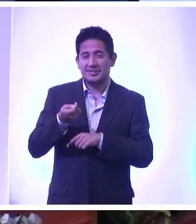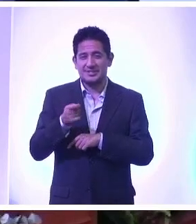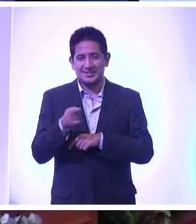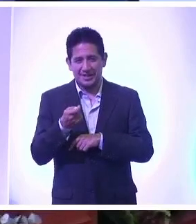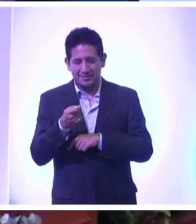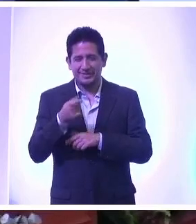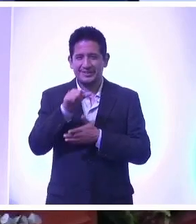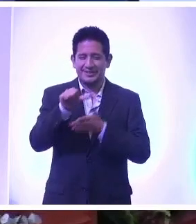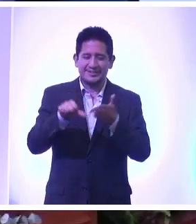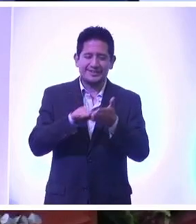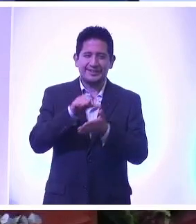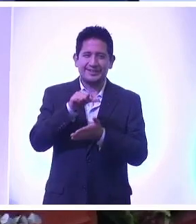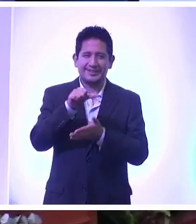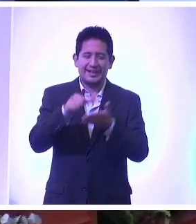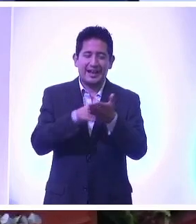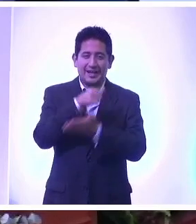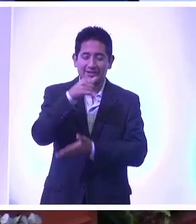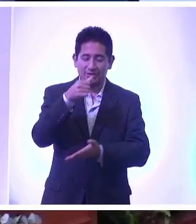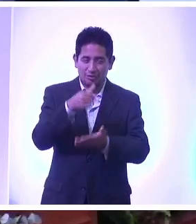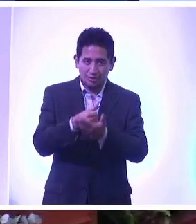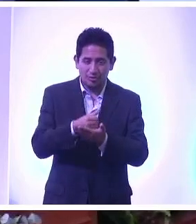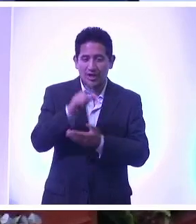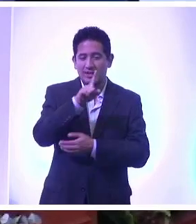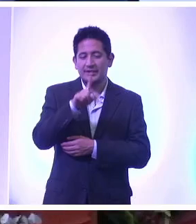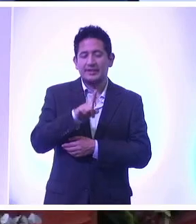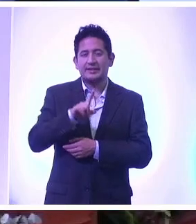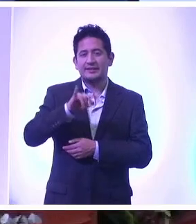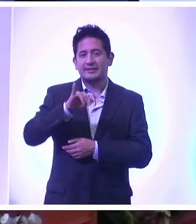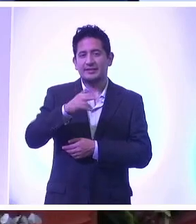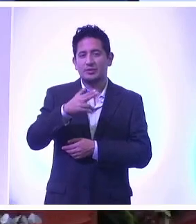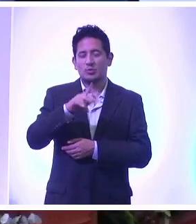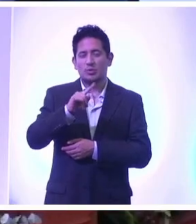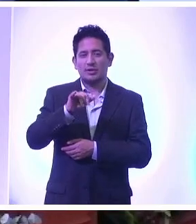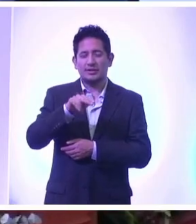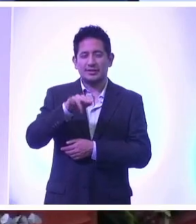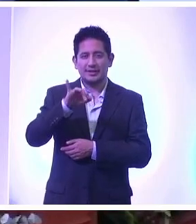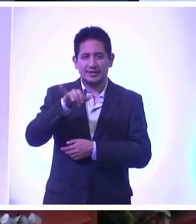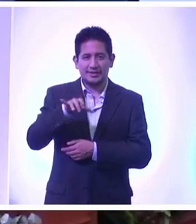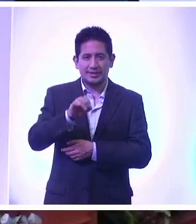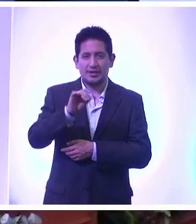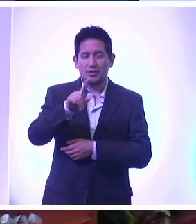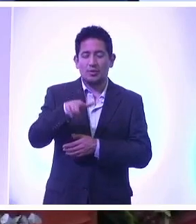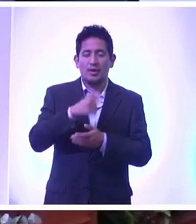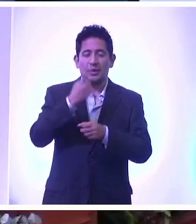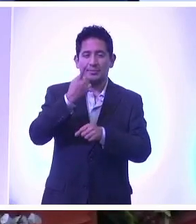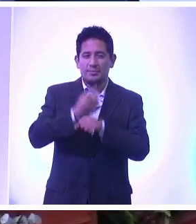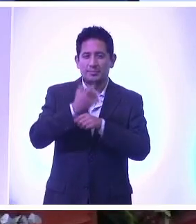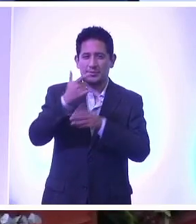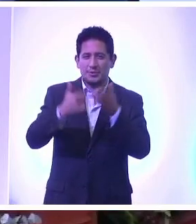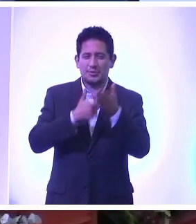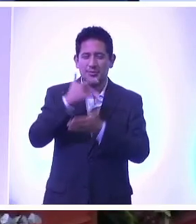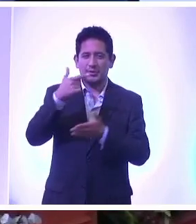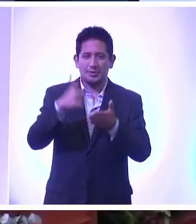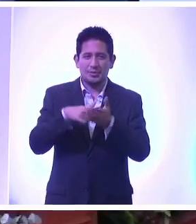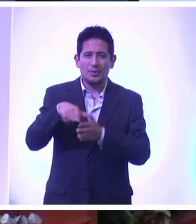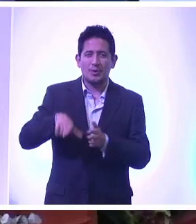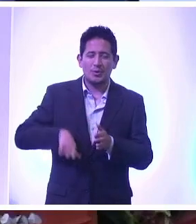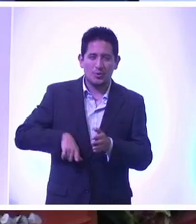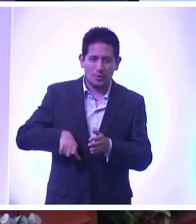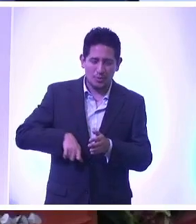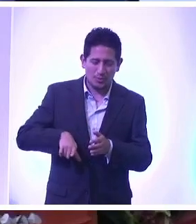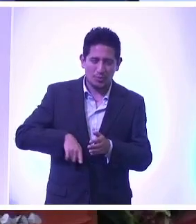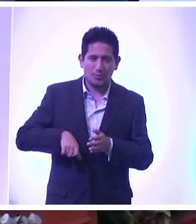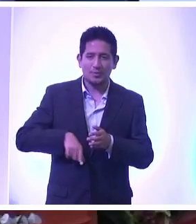Guerrero diputado juvenil presidente de la comunicación de educación primer lugar en la vertical de gobierno digital campus Party